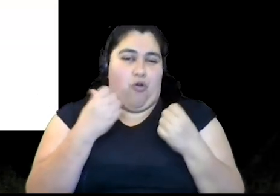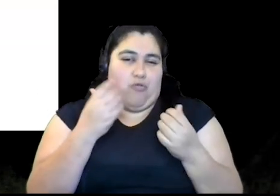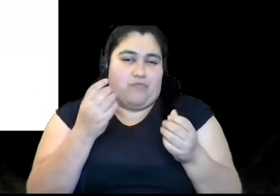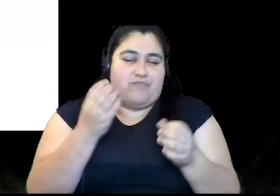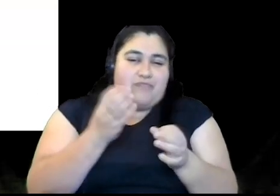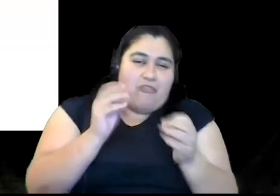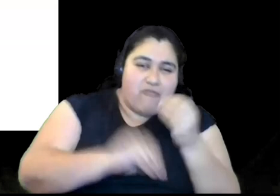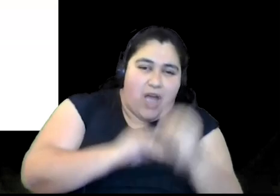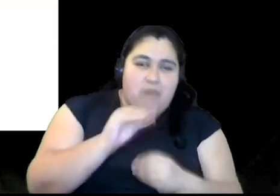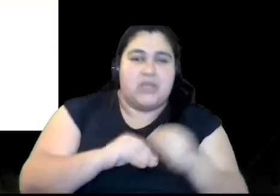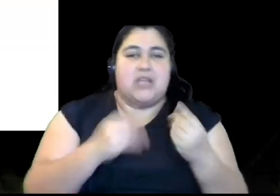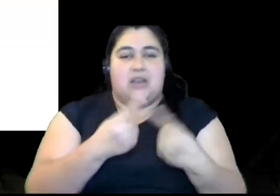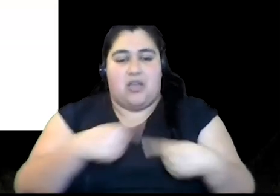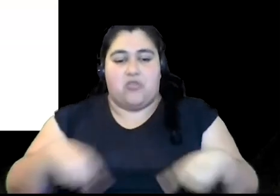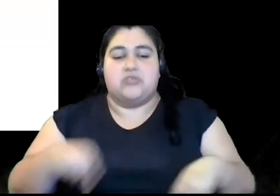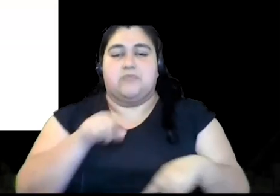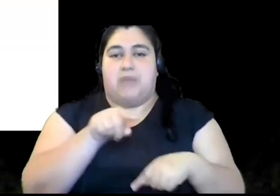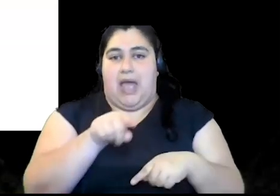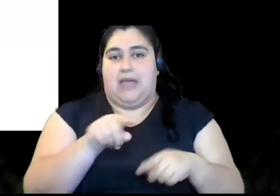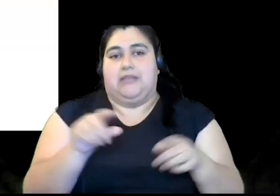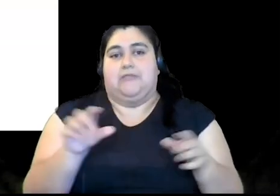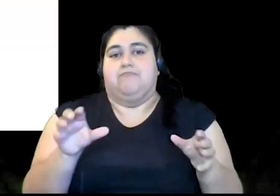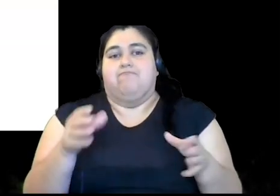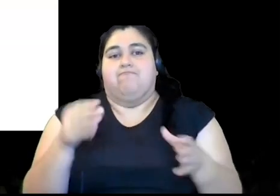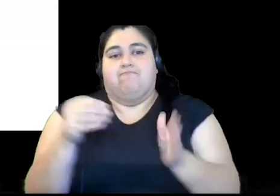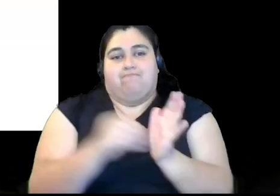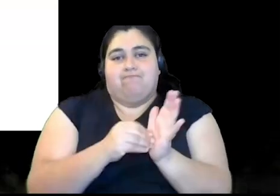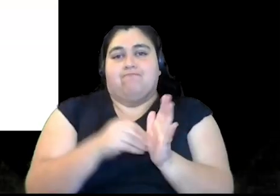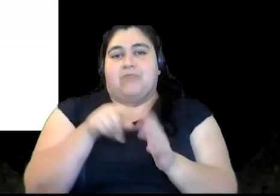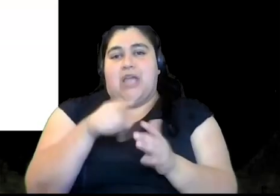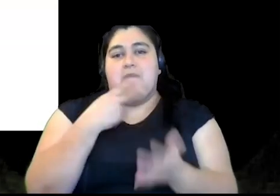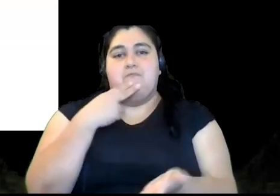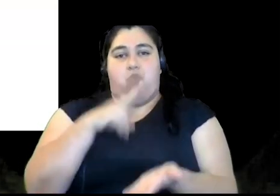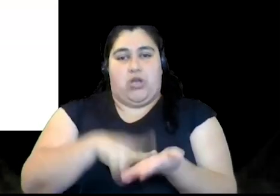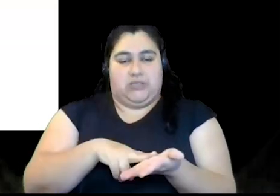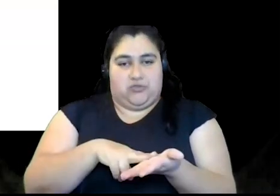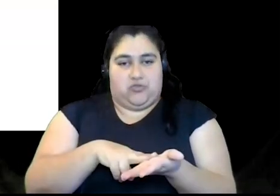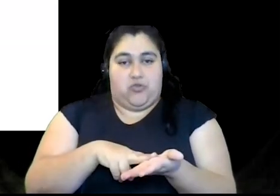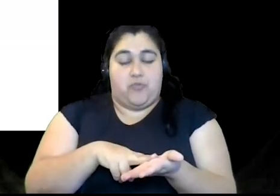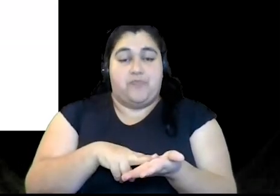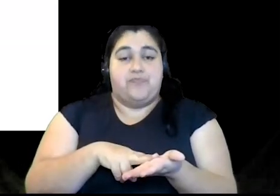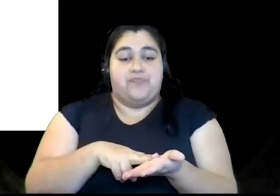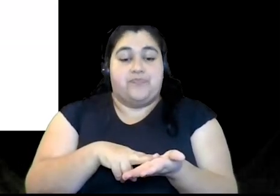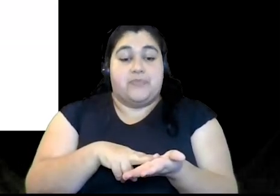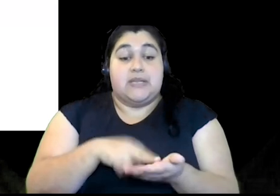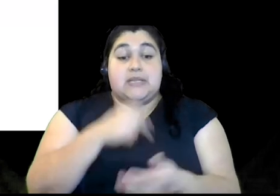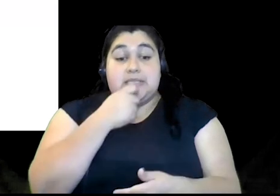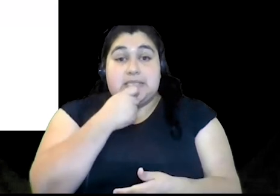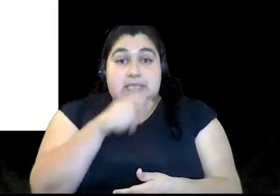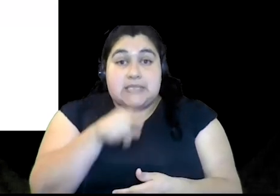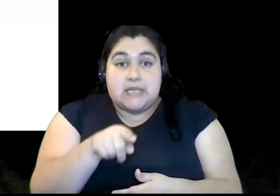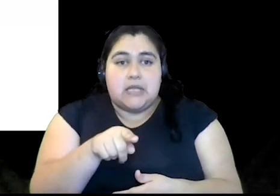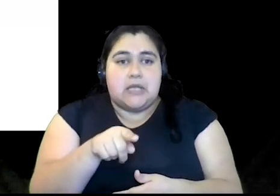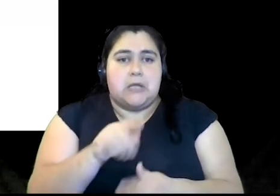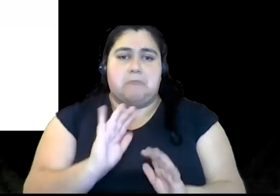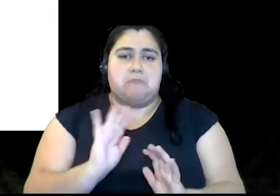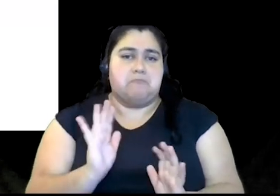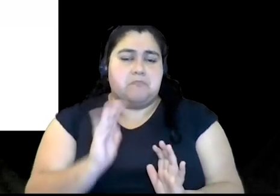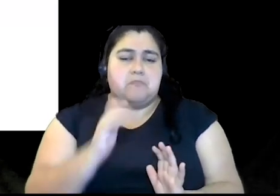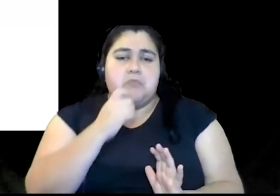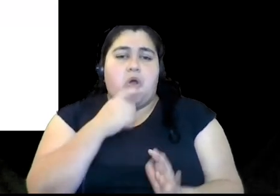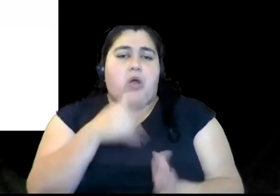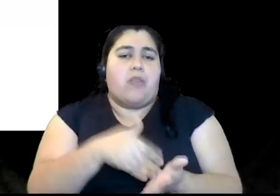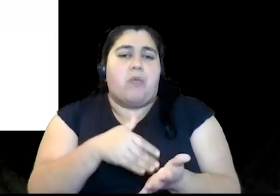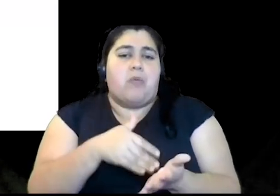por el empleador o terceros, se encuentran alcanzados por el impuesto, aun cuando no revistan el carácter